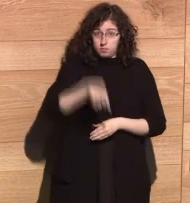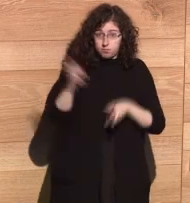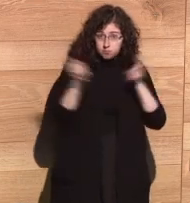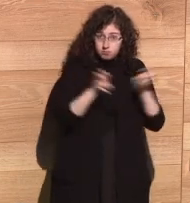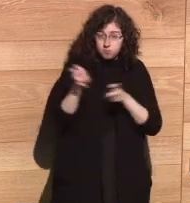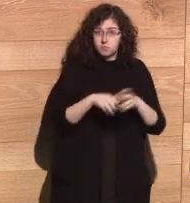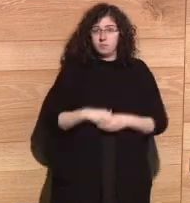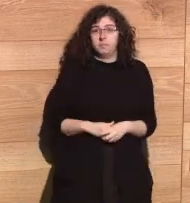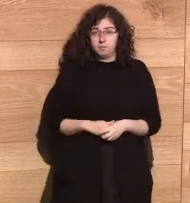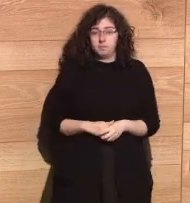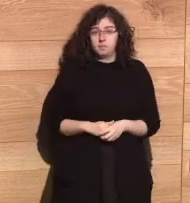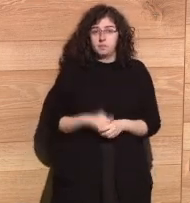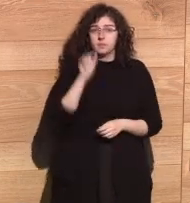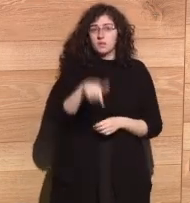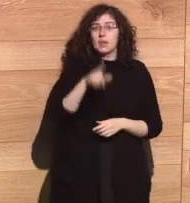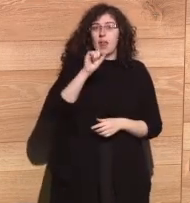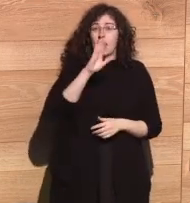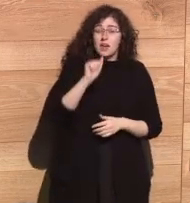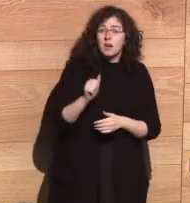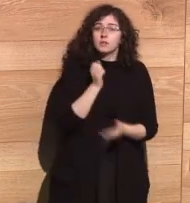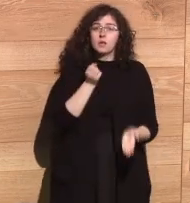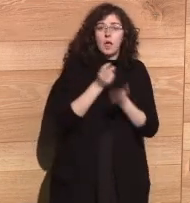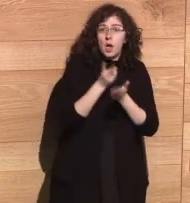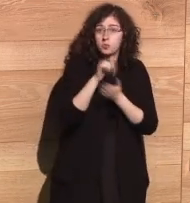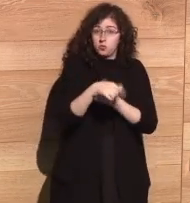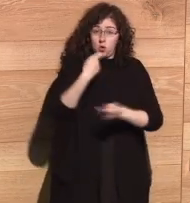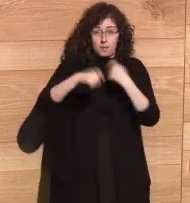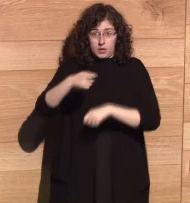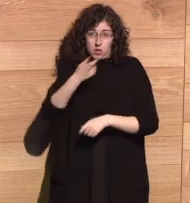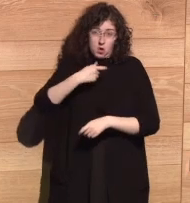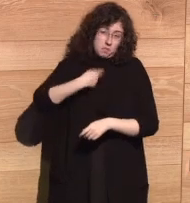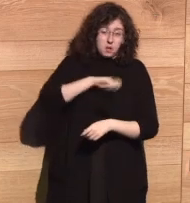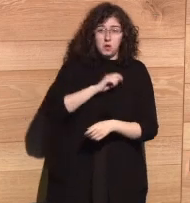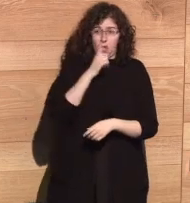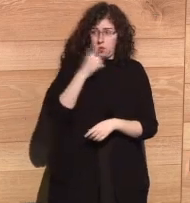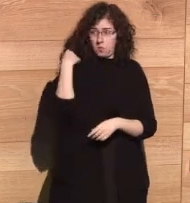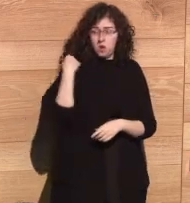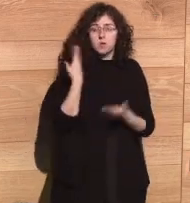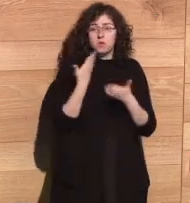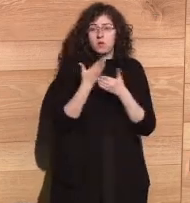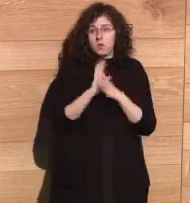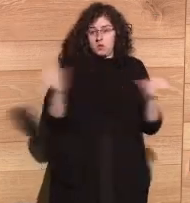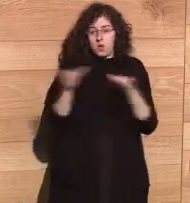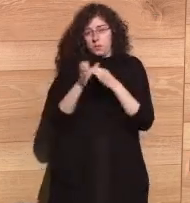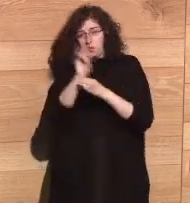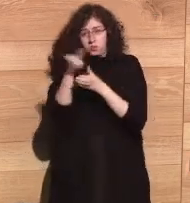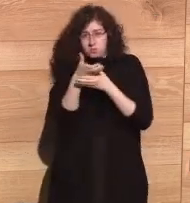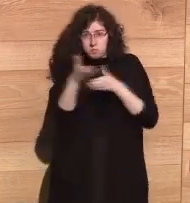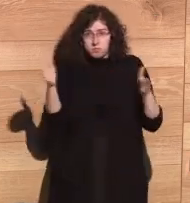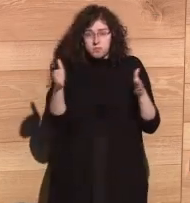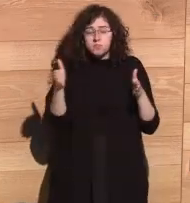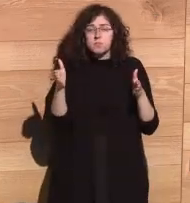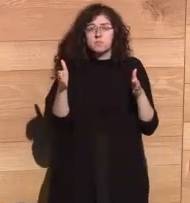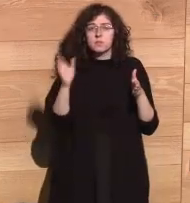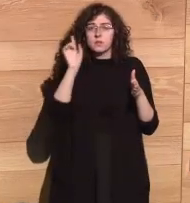Leica apostó por el mercado español hace un año más o menos, abriendo una subsidiaria,